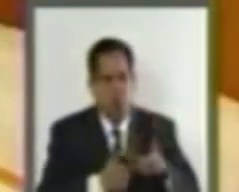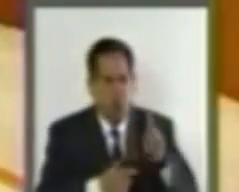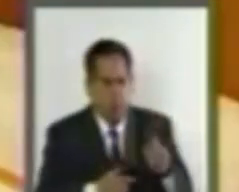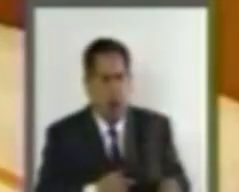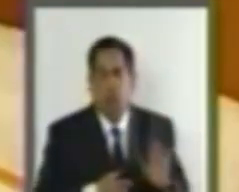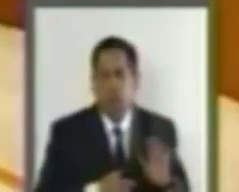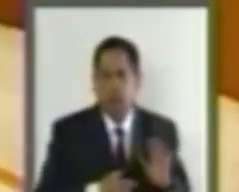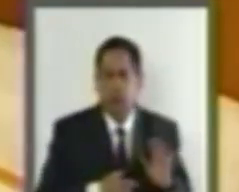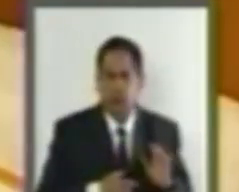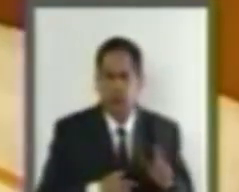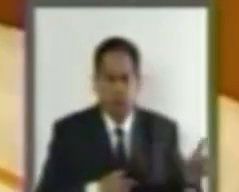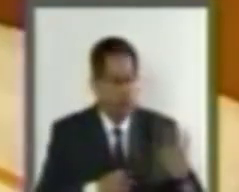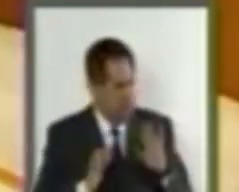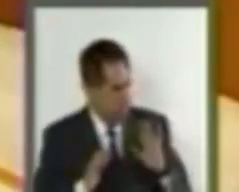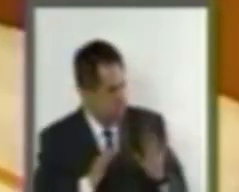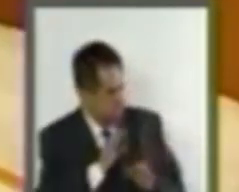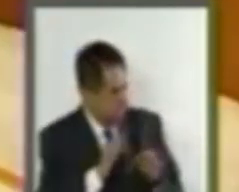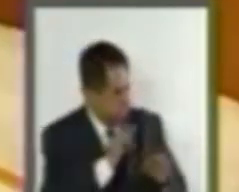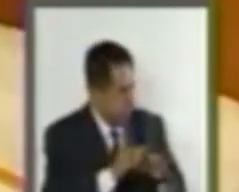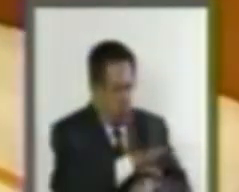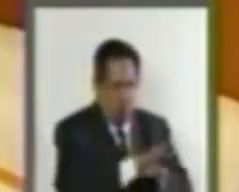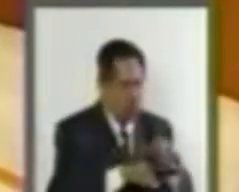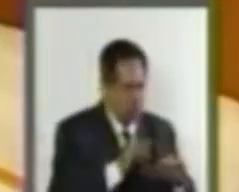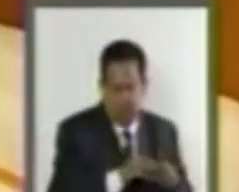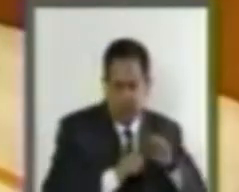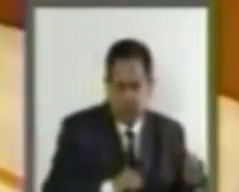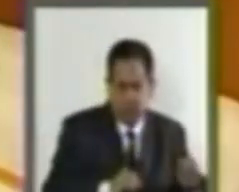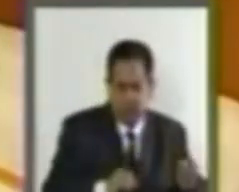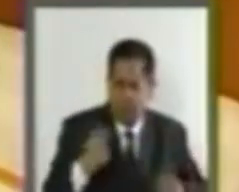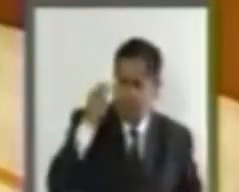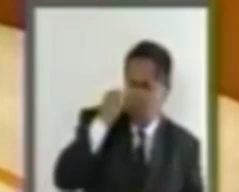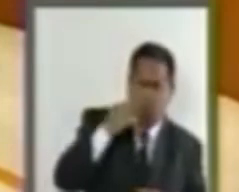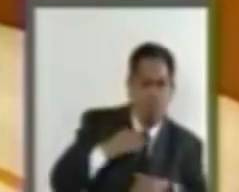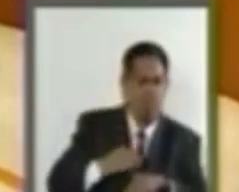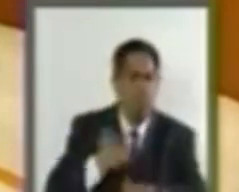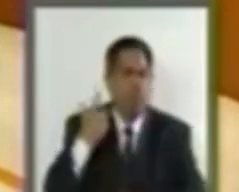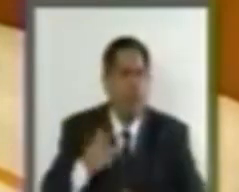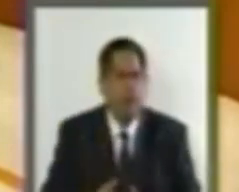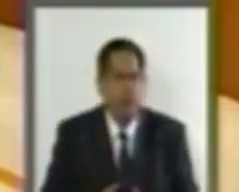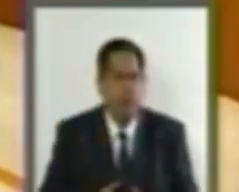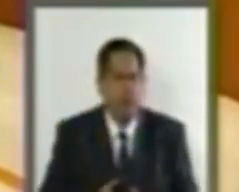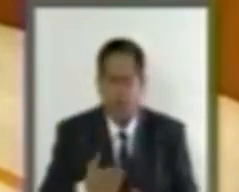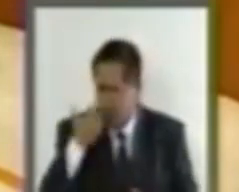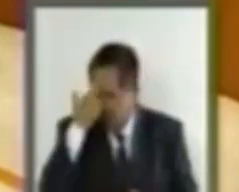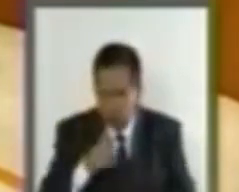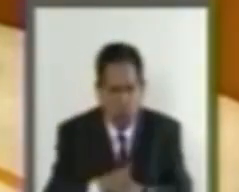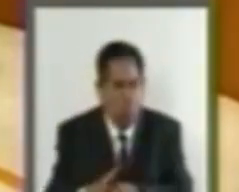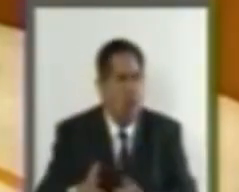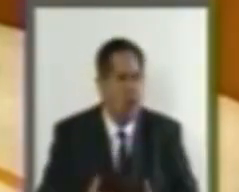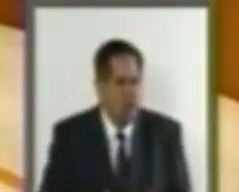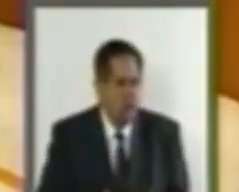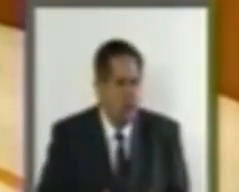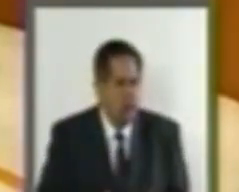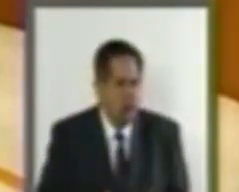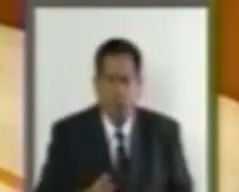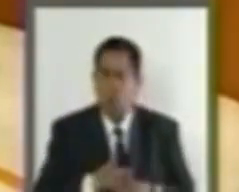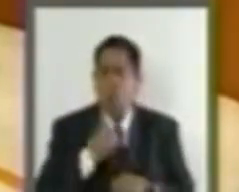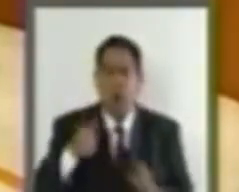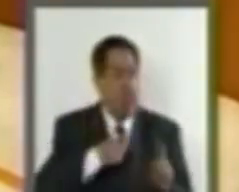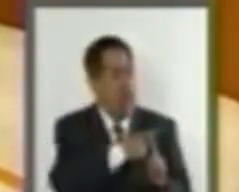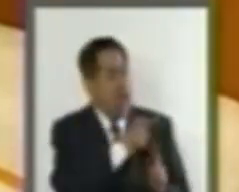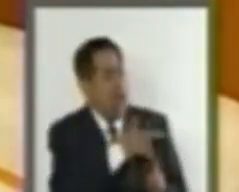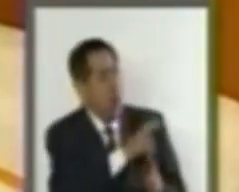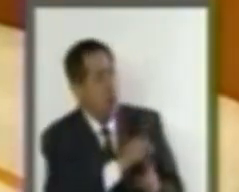que construir un buen proyecto. ¿Y piensas, Ernesto, que el corto plazo termina en